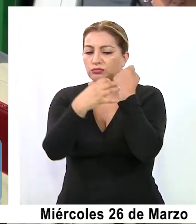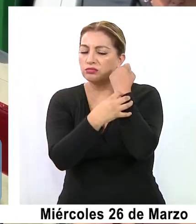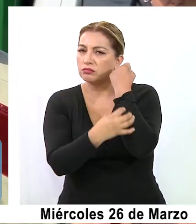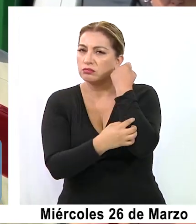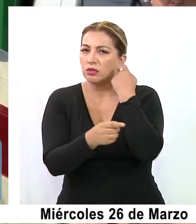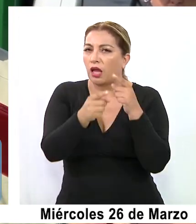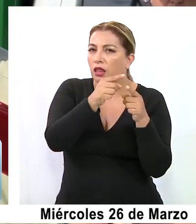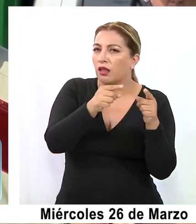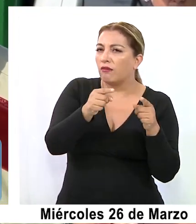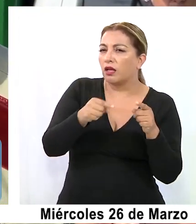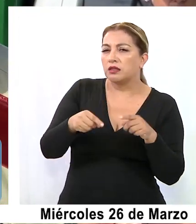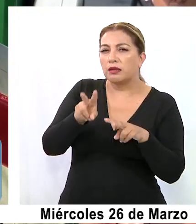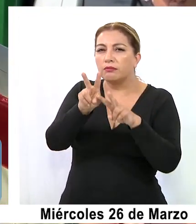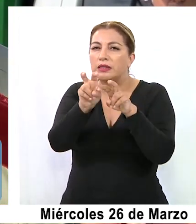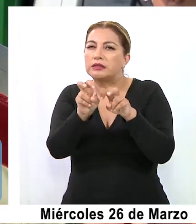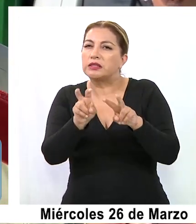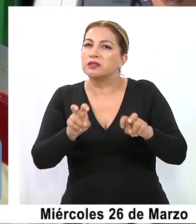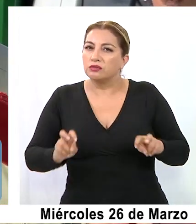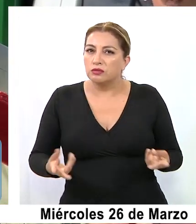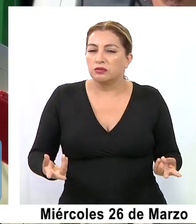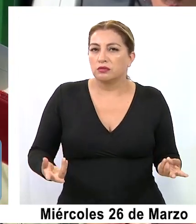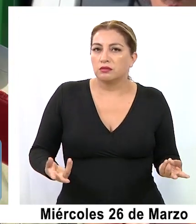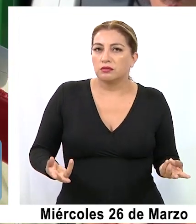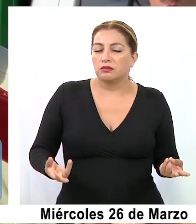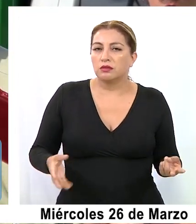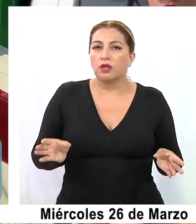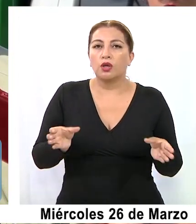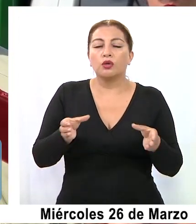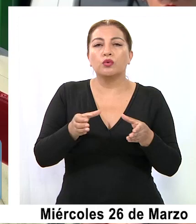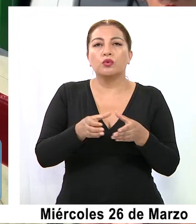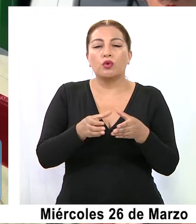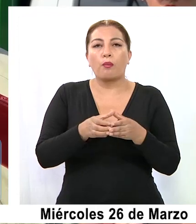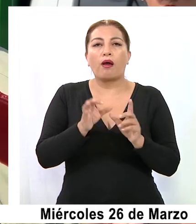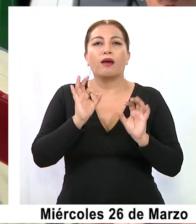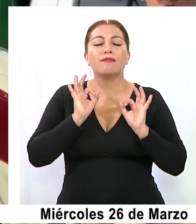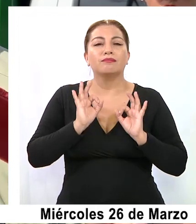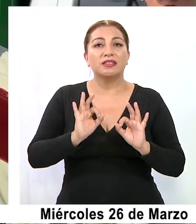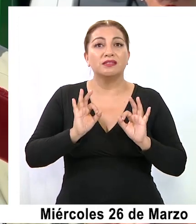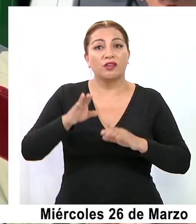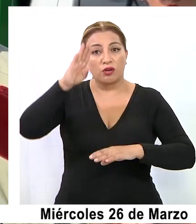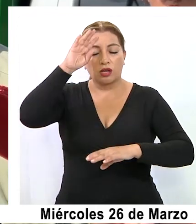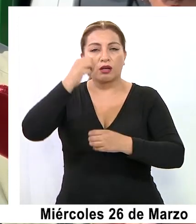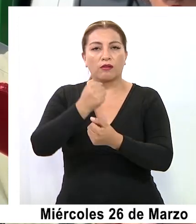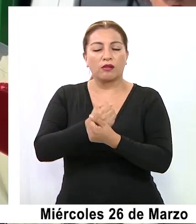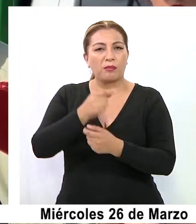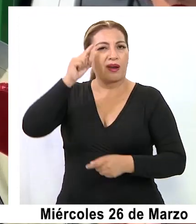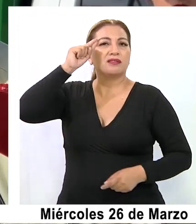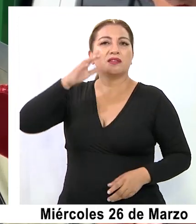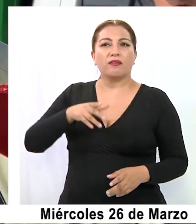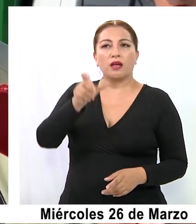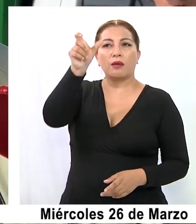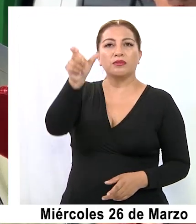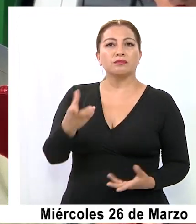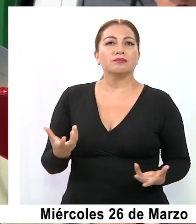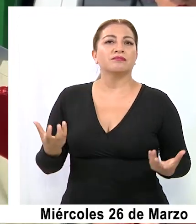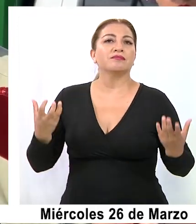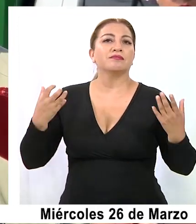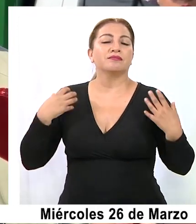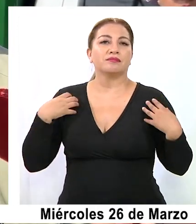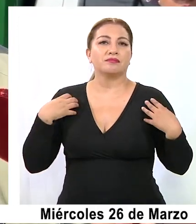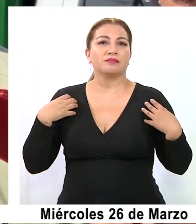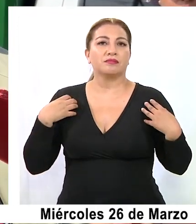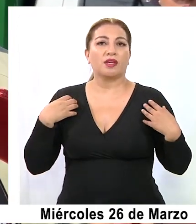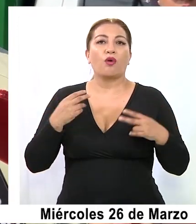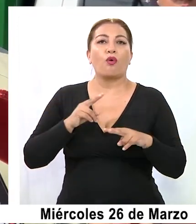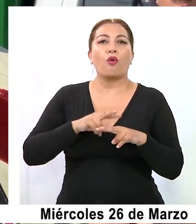siguiendo diversas líneas de investigación por parte de la unidad especializada para poder lograr con la persona que interna